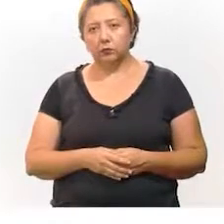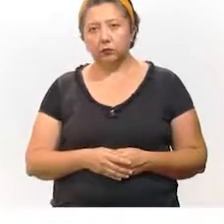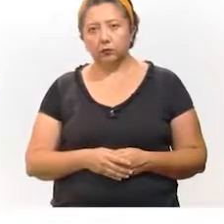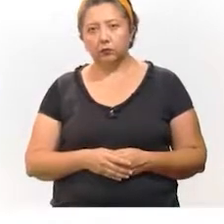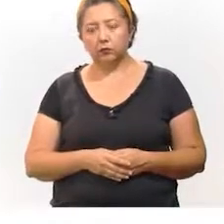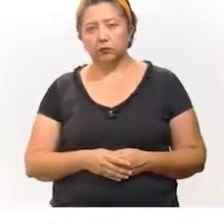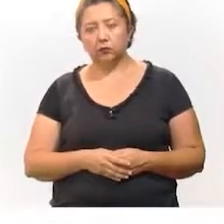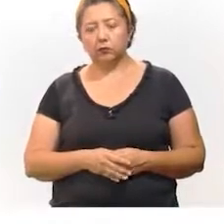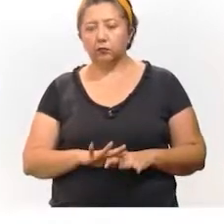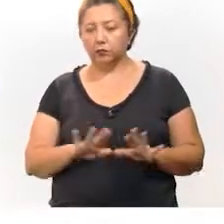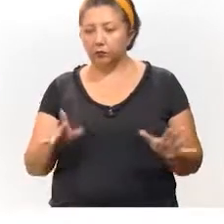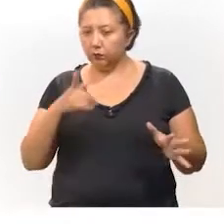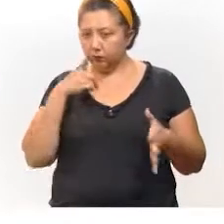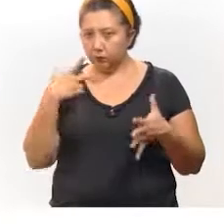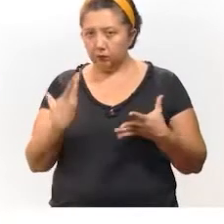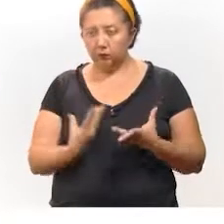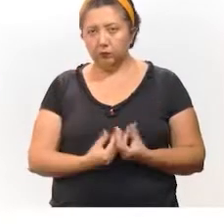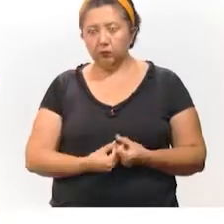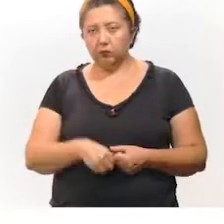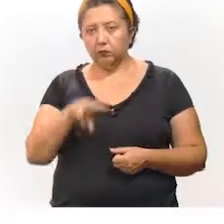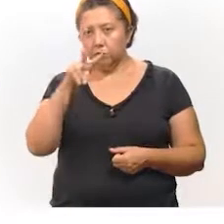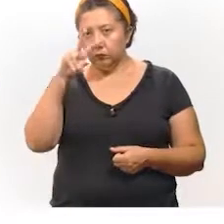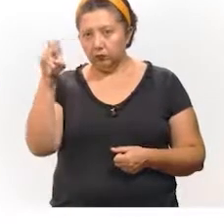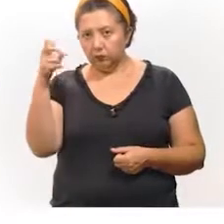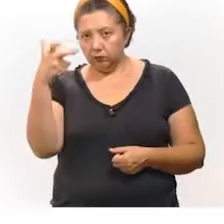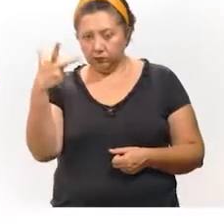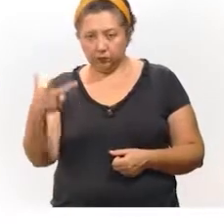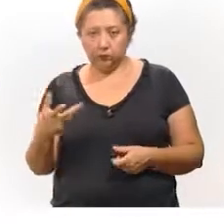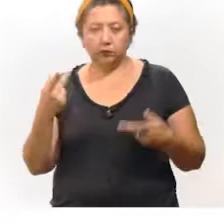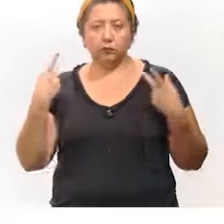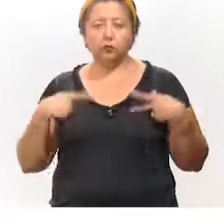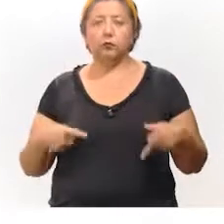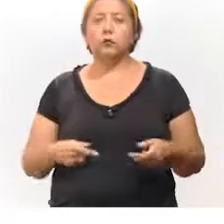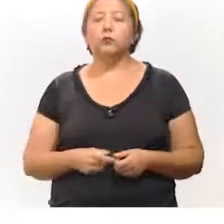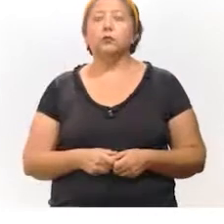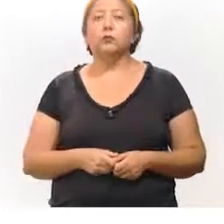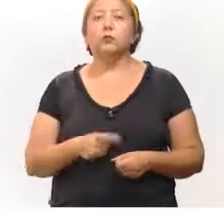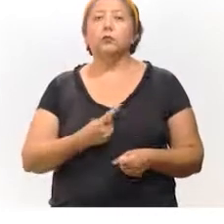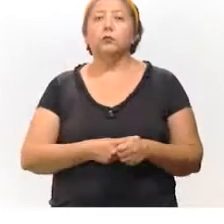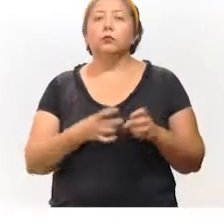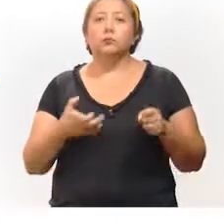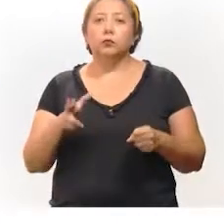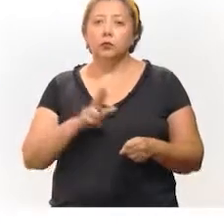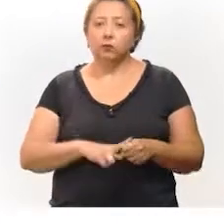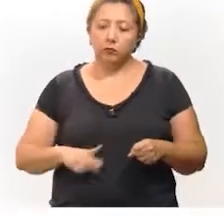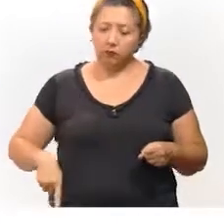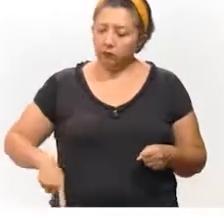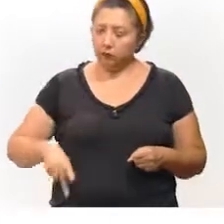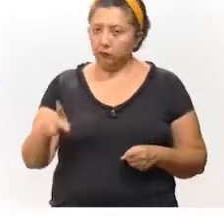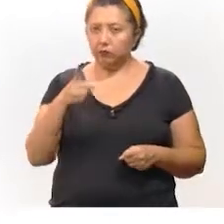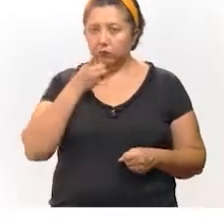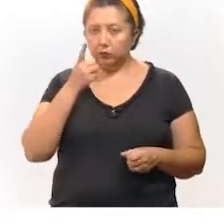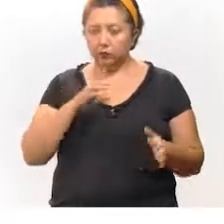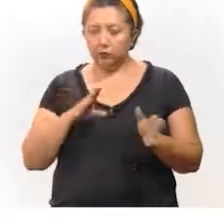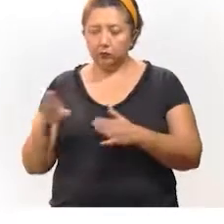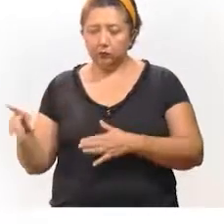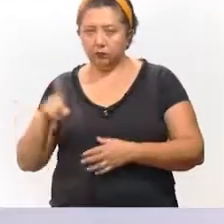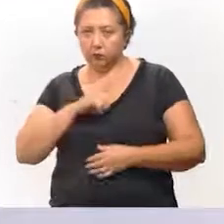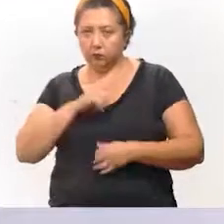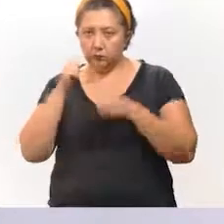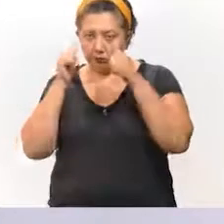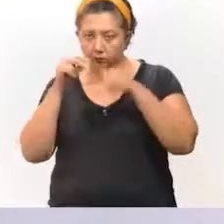leves. Como ya mencionamos, 208 de los casos positivos están en hospitales públicos y en aislamiento